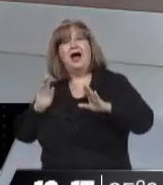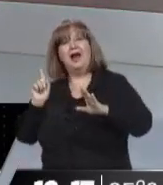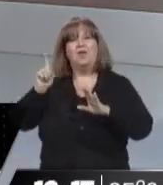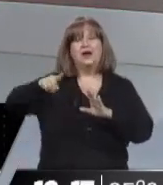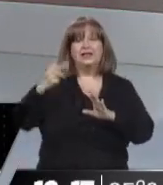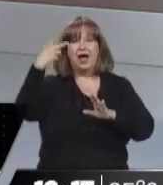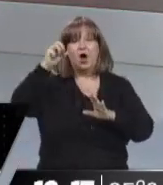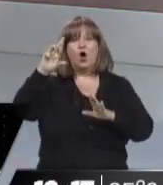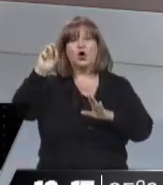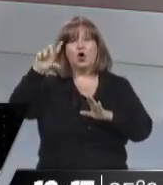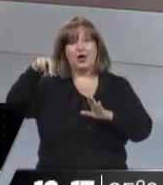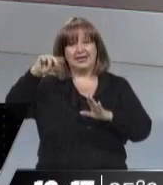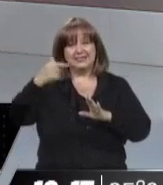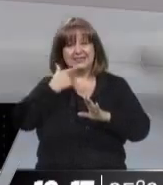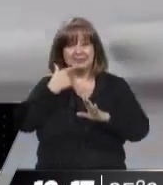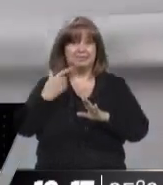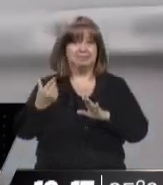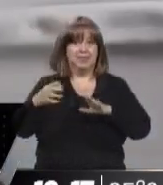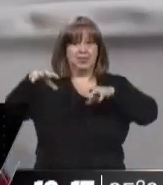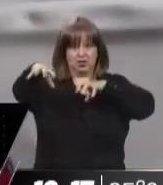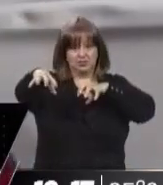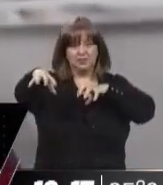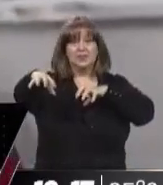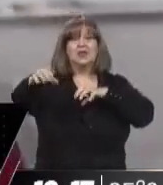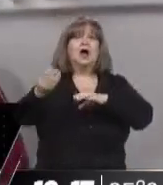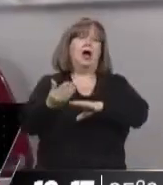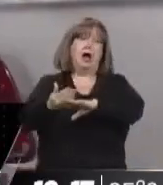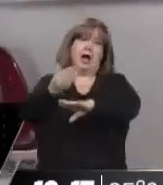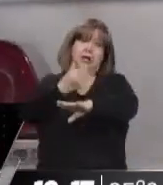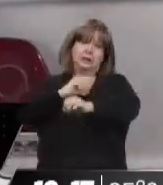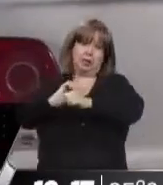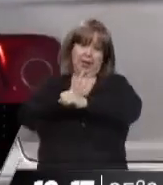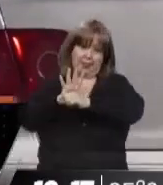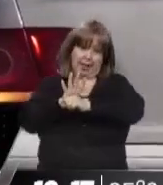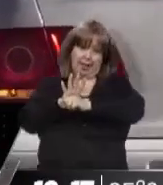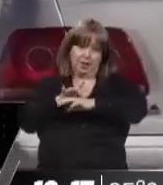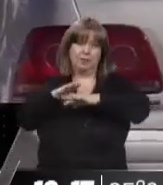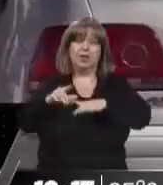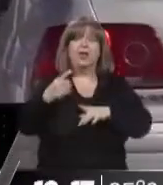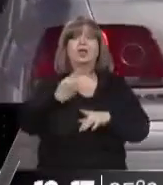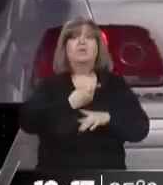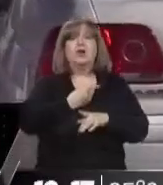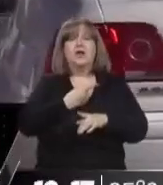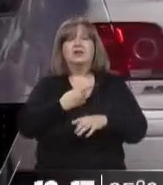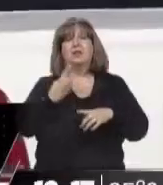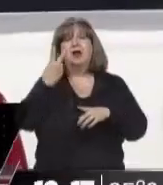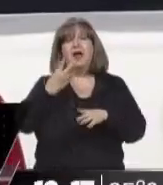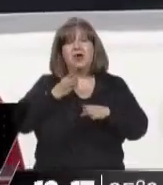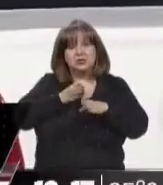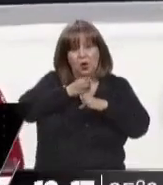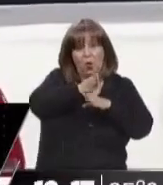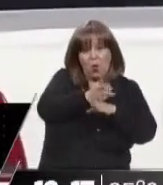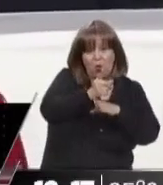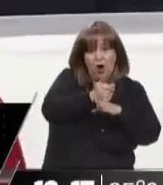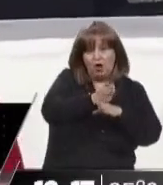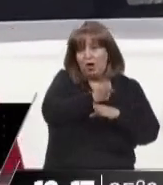Horcones. Antes, durante lo que duró después la pandemia y hasta uh-huh. ayer, había que pasar por las dos centros de migración. Claro, había